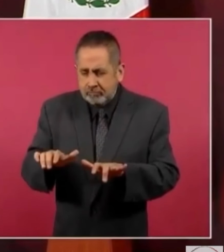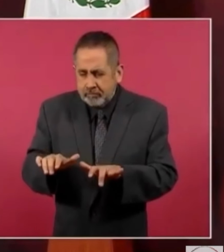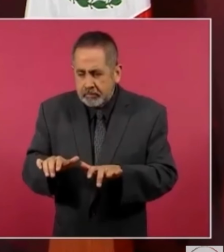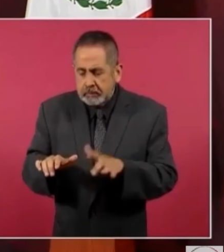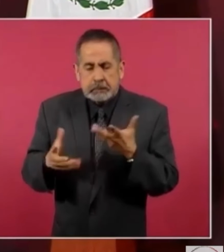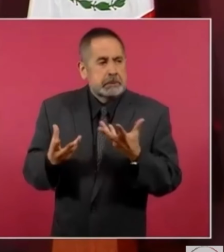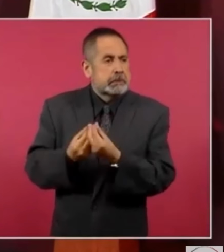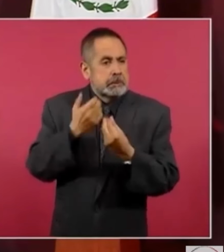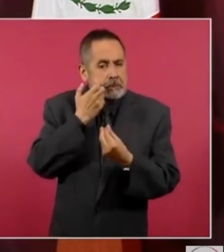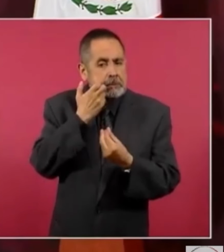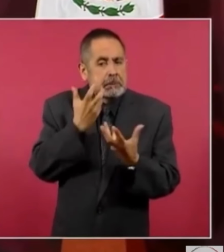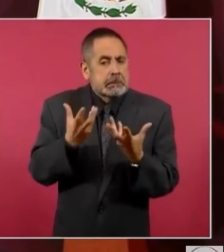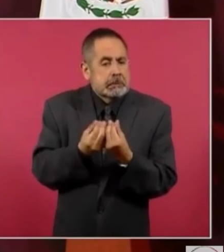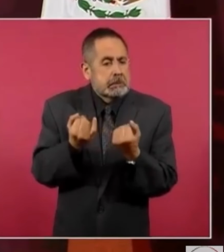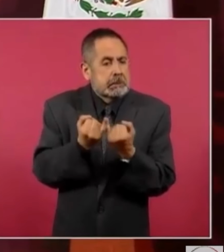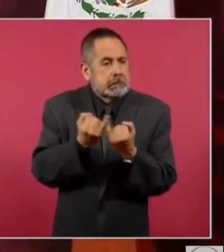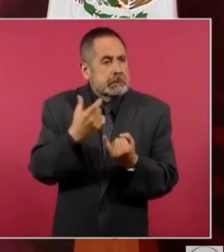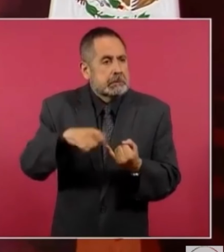era